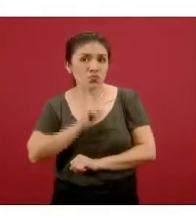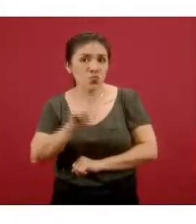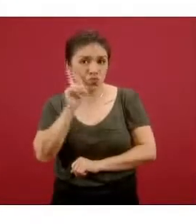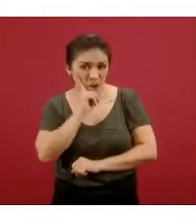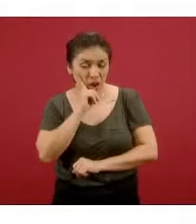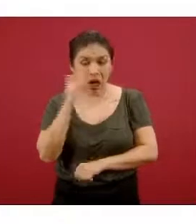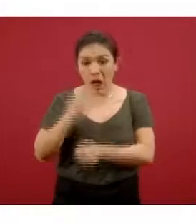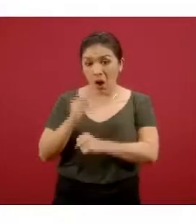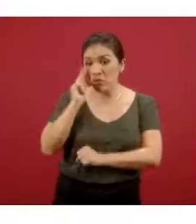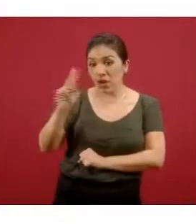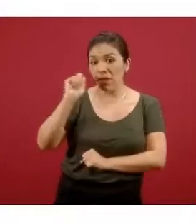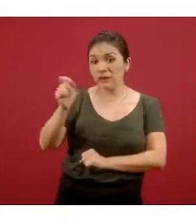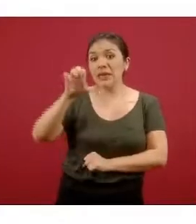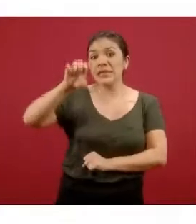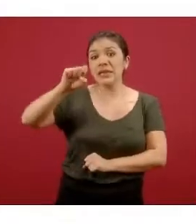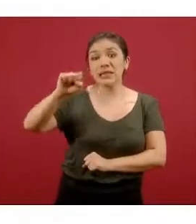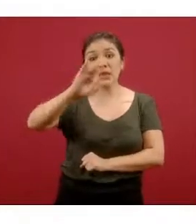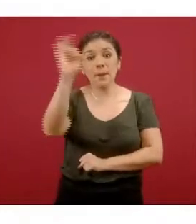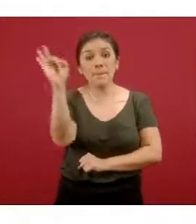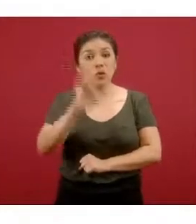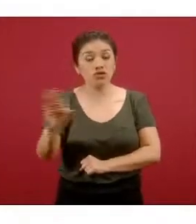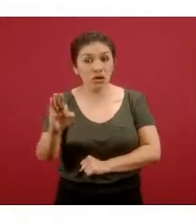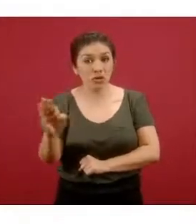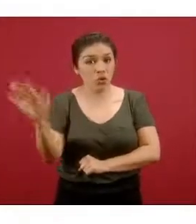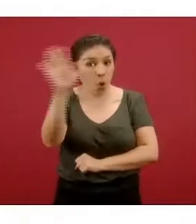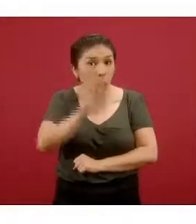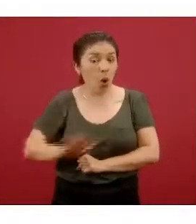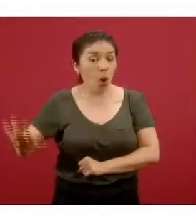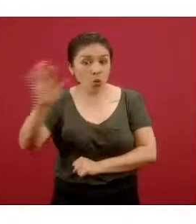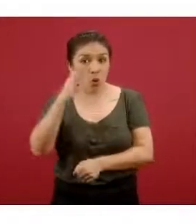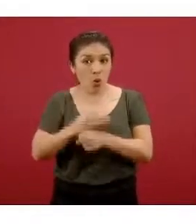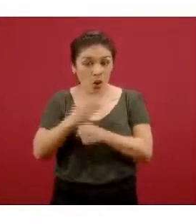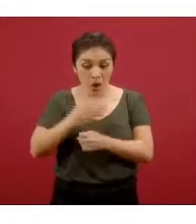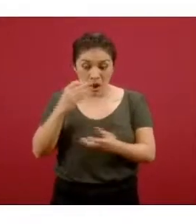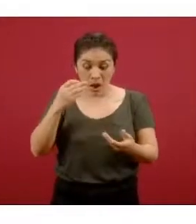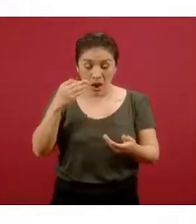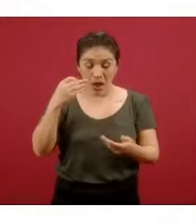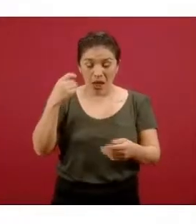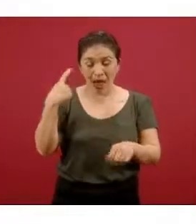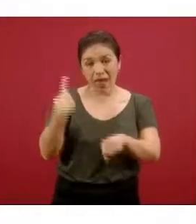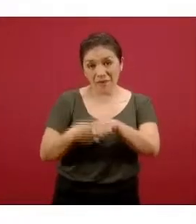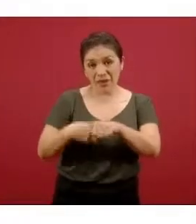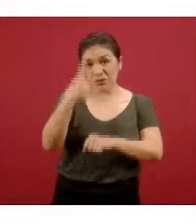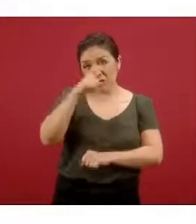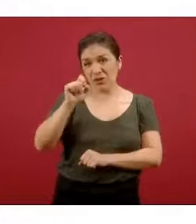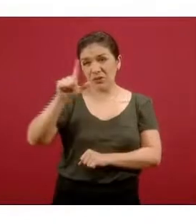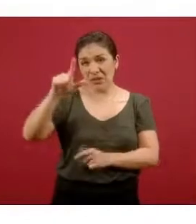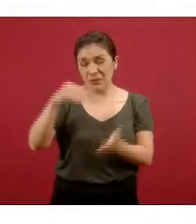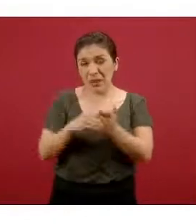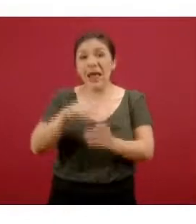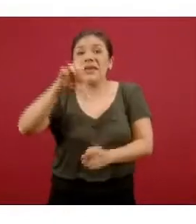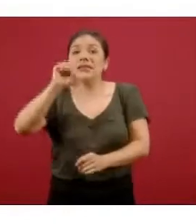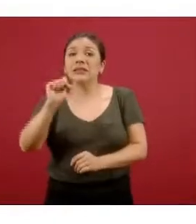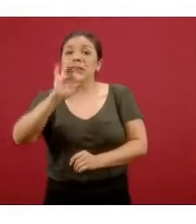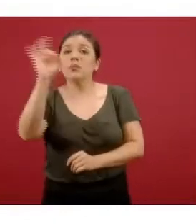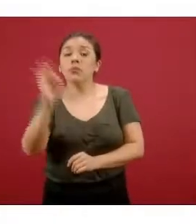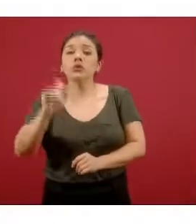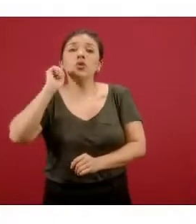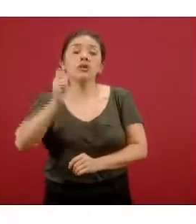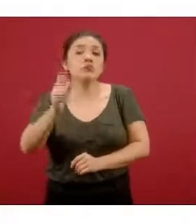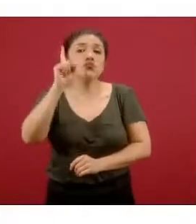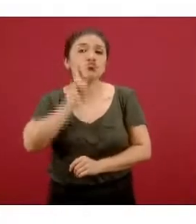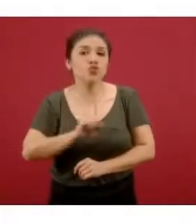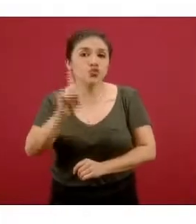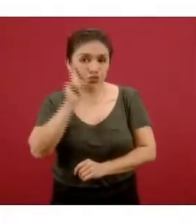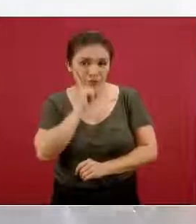caso 60% de todos los casos confirmados acumulados de estos 127,000 eran y son